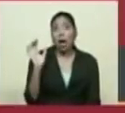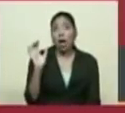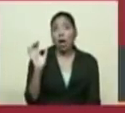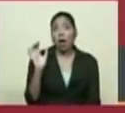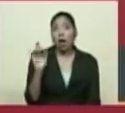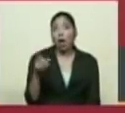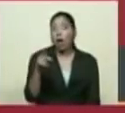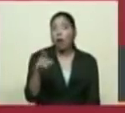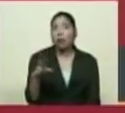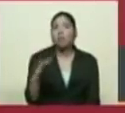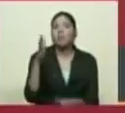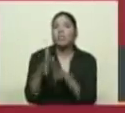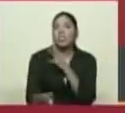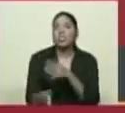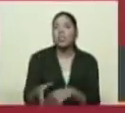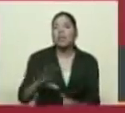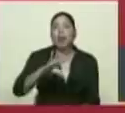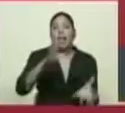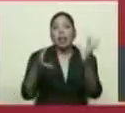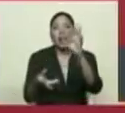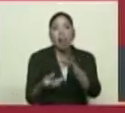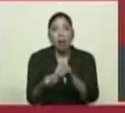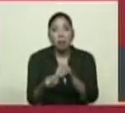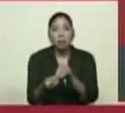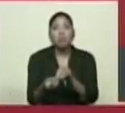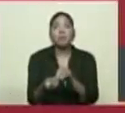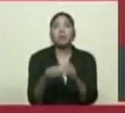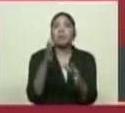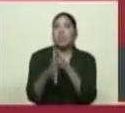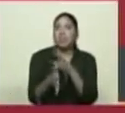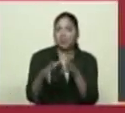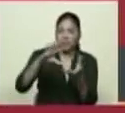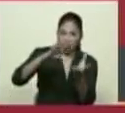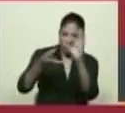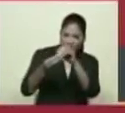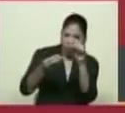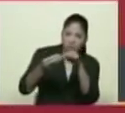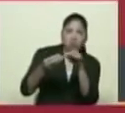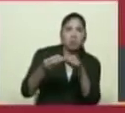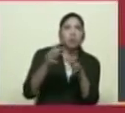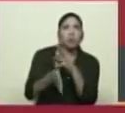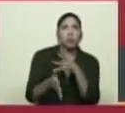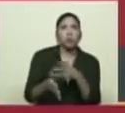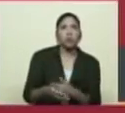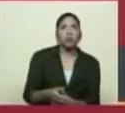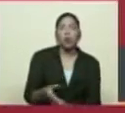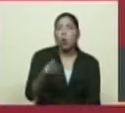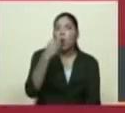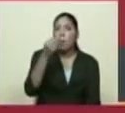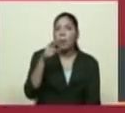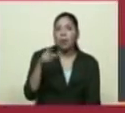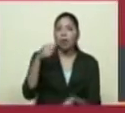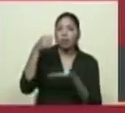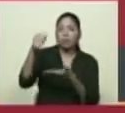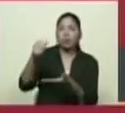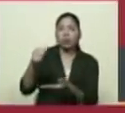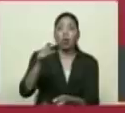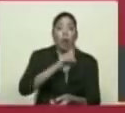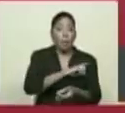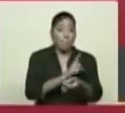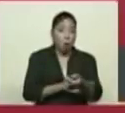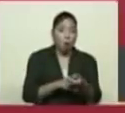qué son los CLAP? ¿Qué son los comités locales de abastecimiento y producción? El poder de los consejos